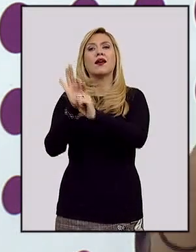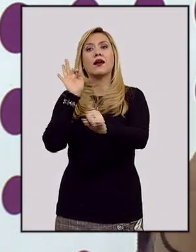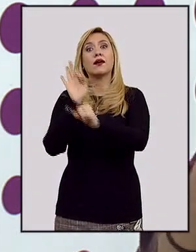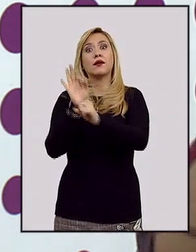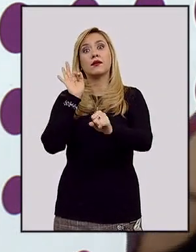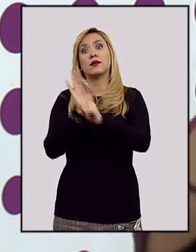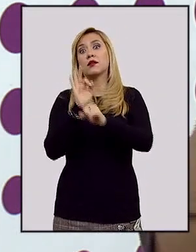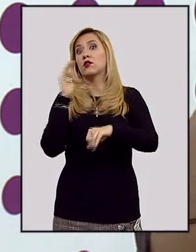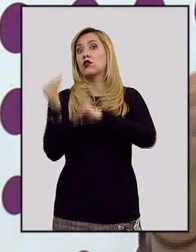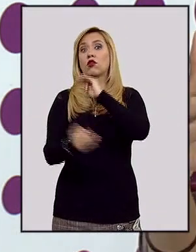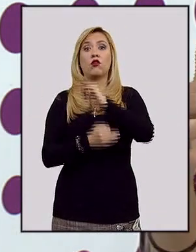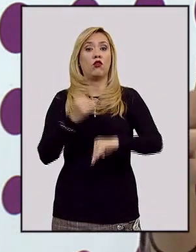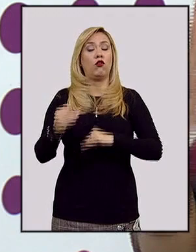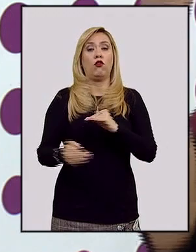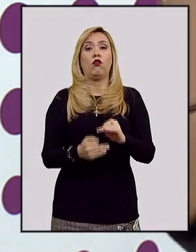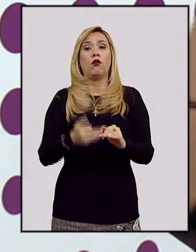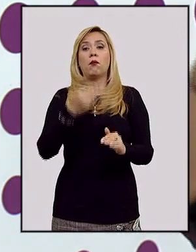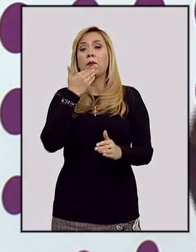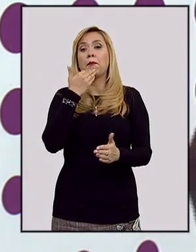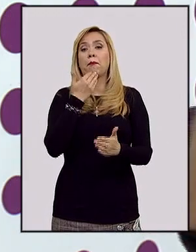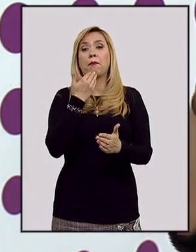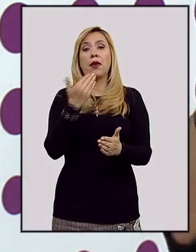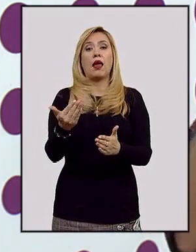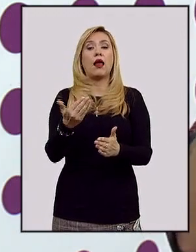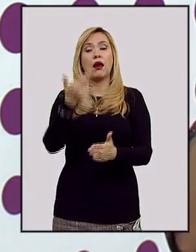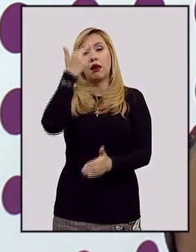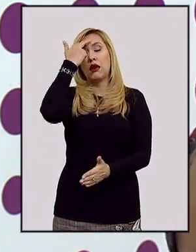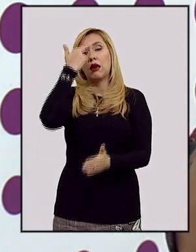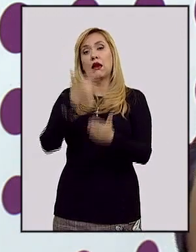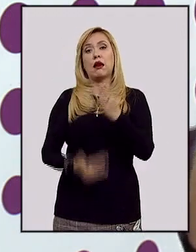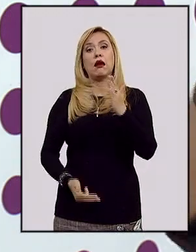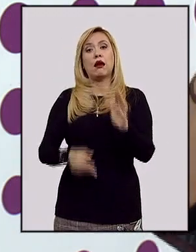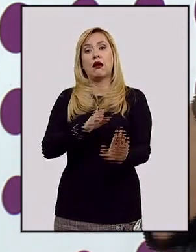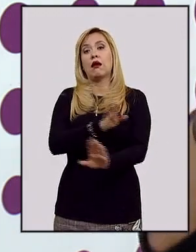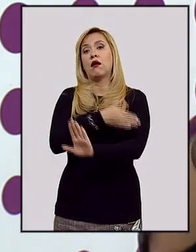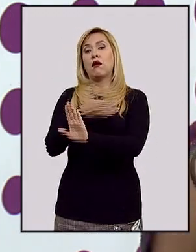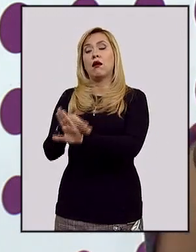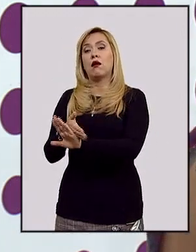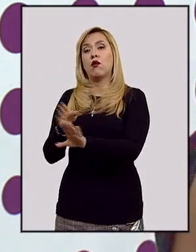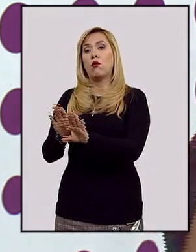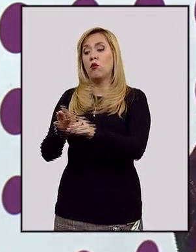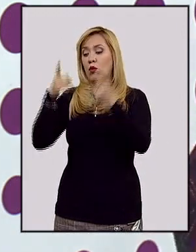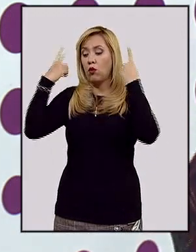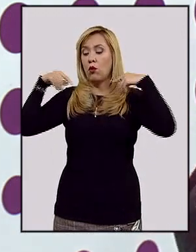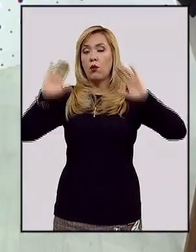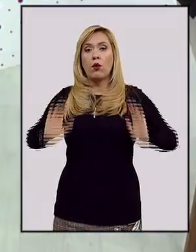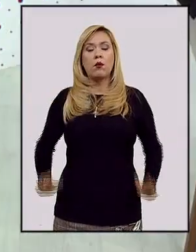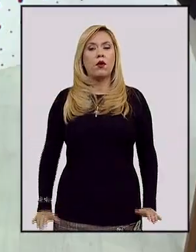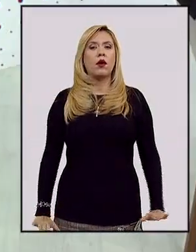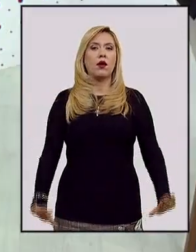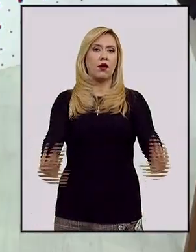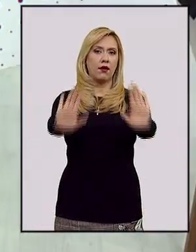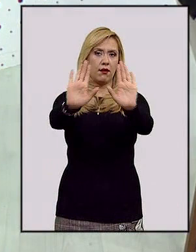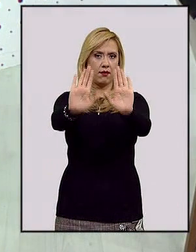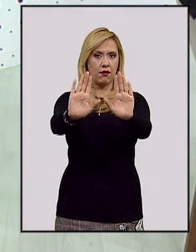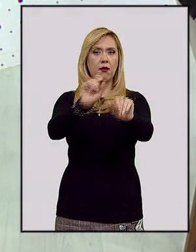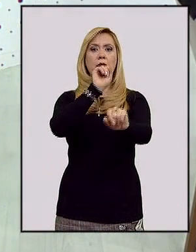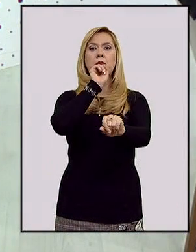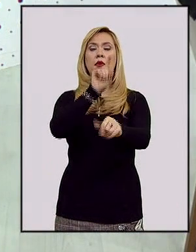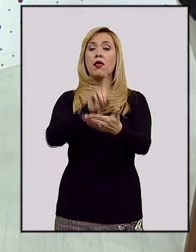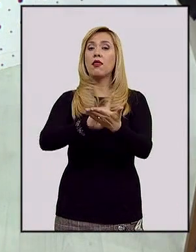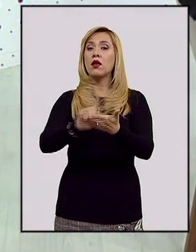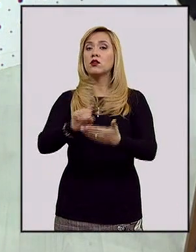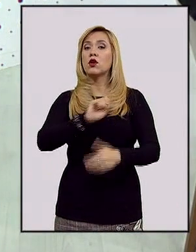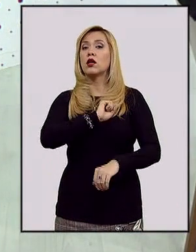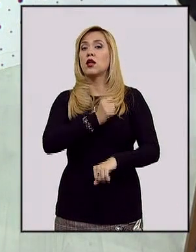los casos la violencia obstétrica desde una violación a la integridad física, sino ponerle el acento a que es una violación al derecho a la salud